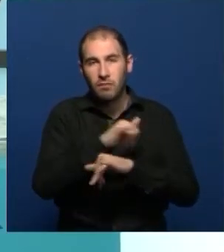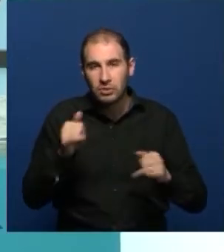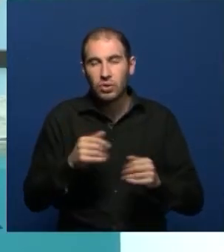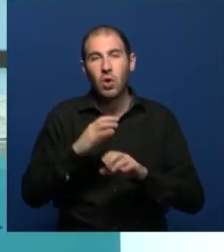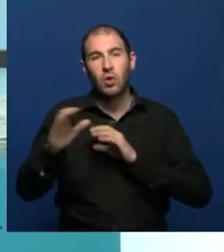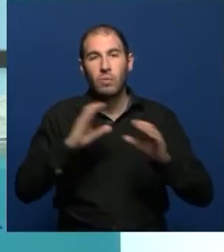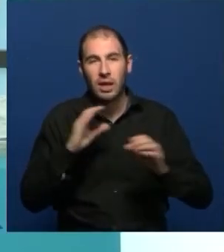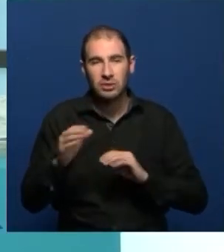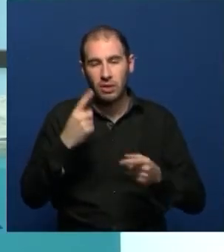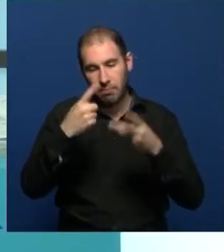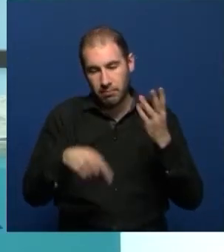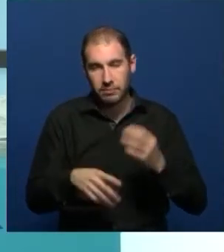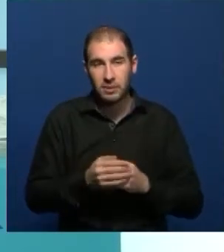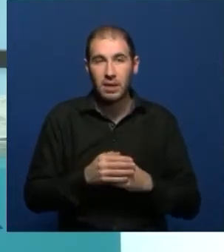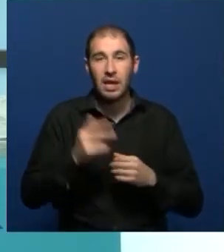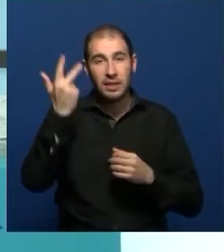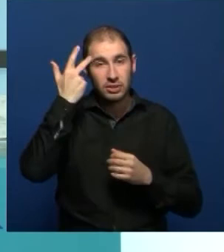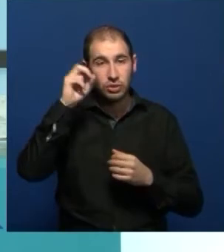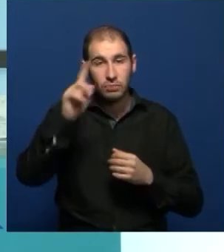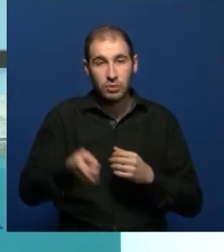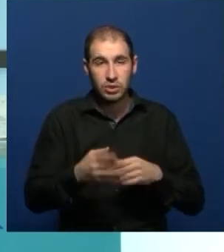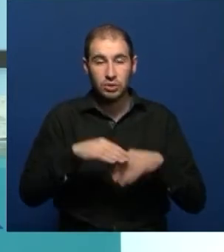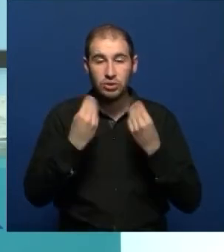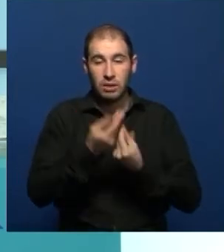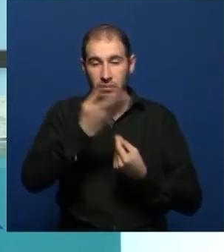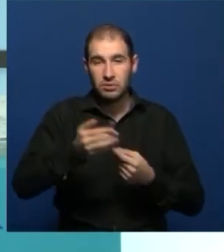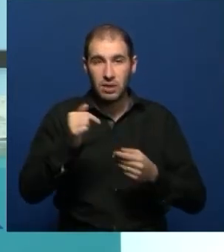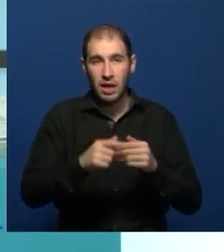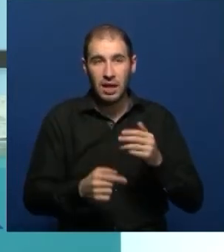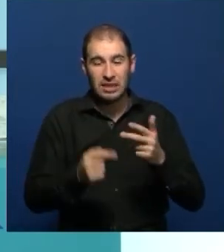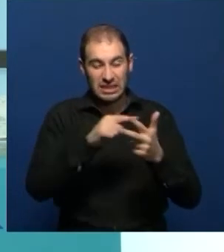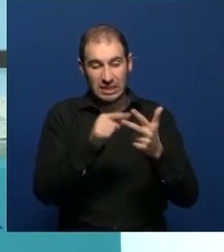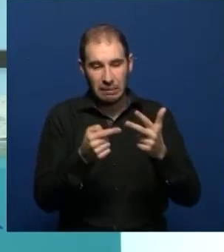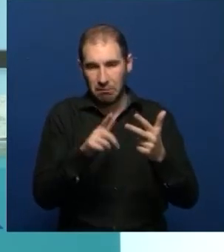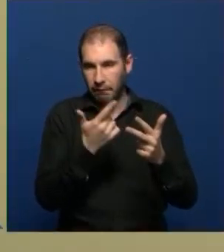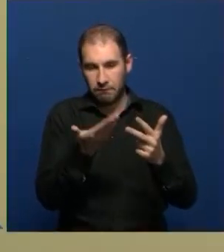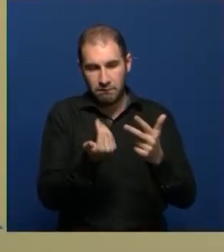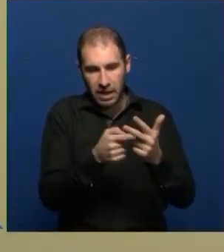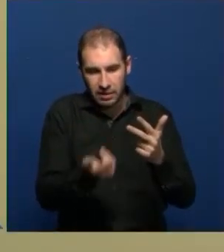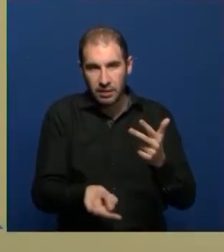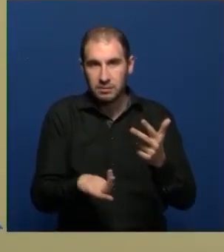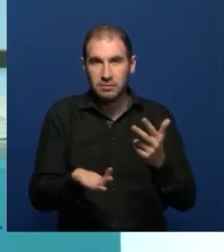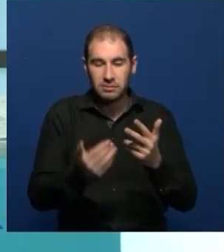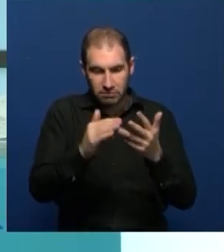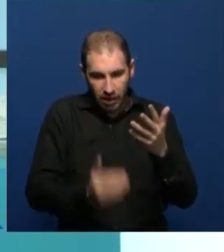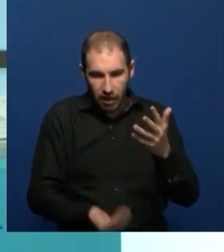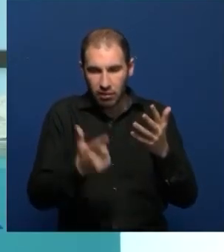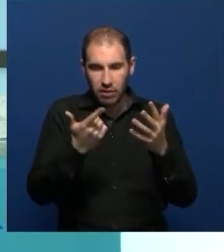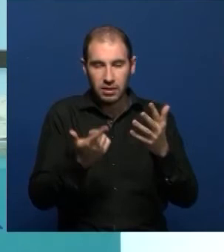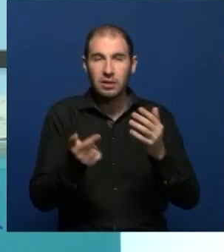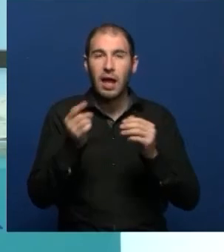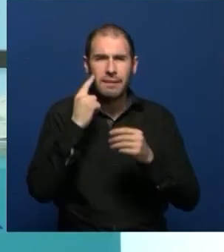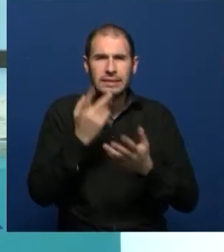las comunicaciones y demás. El 18% de la población no llega a cubrir 3 de esos puntos. De esos 7 bueno, puntos. entonces tenemos que abordar eso,